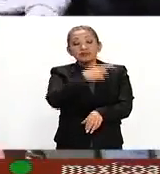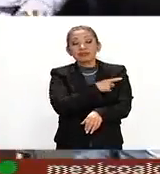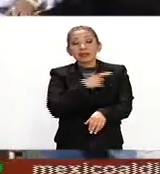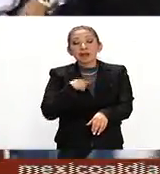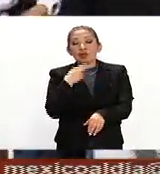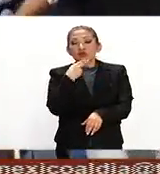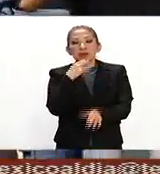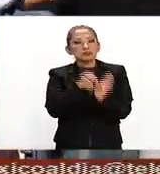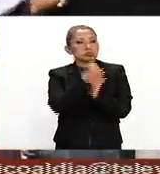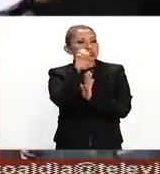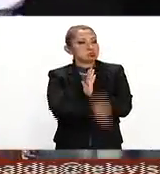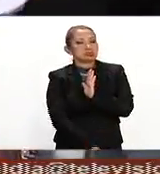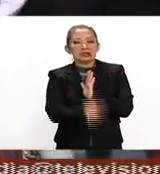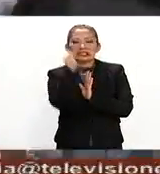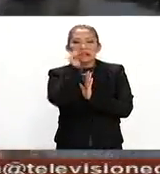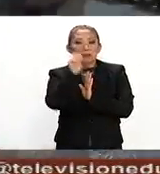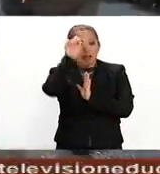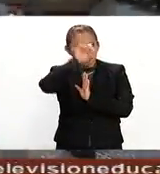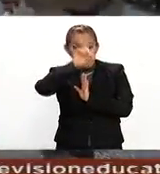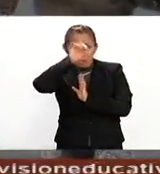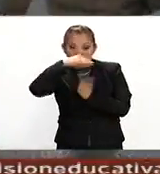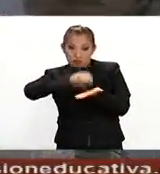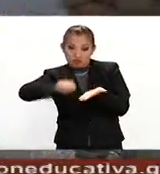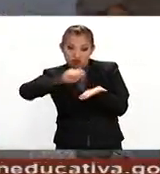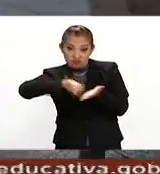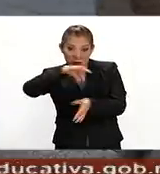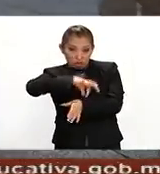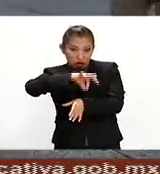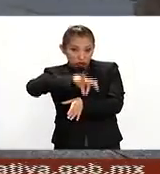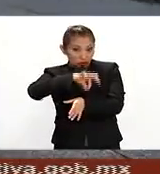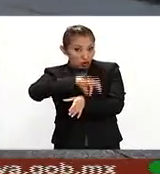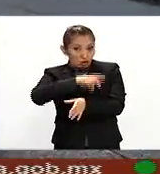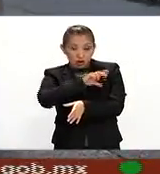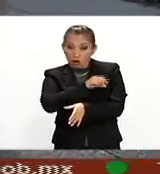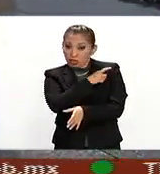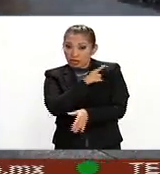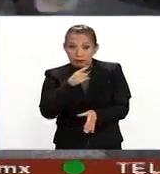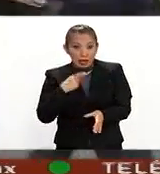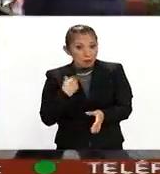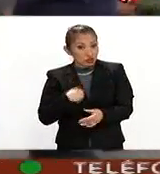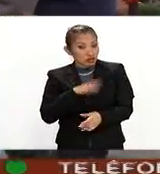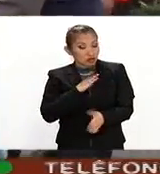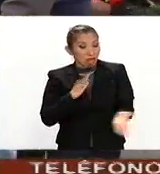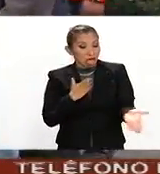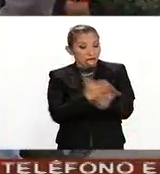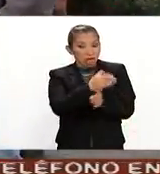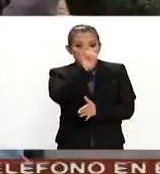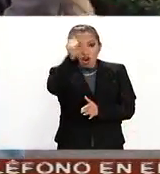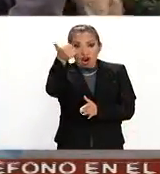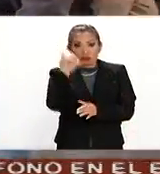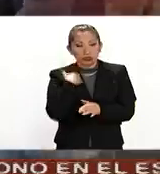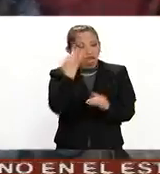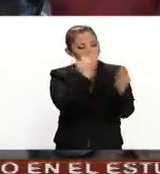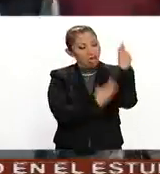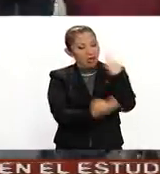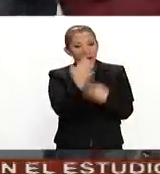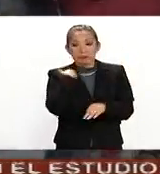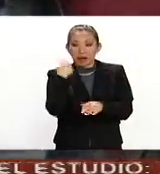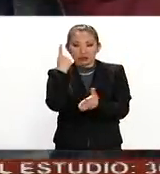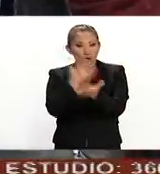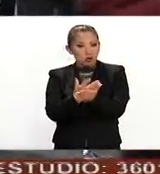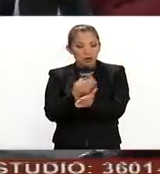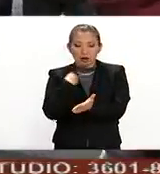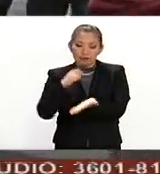utilizar es siempre recomendado por su médico. No tenemos por qué tener otro tipo de tratamiento más que